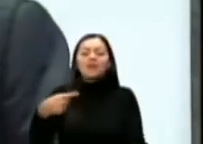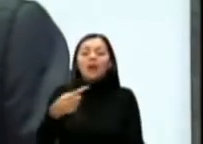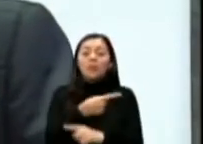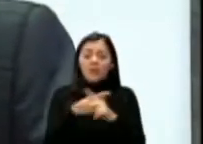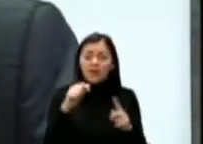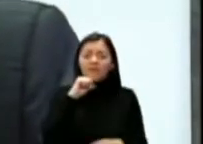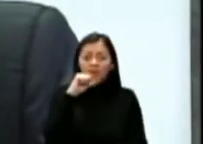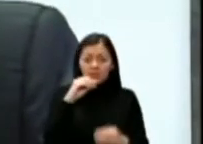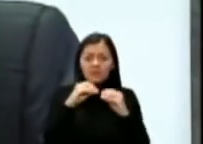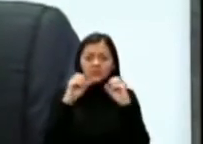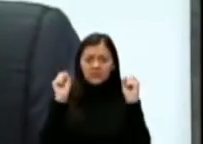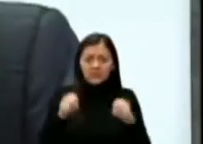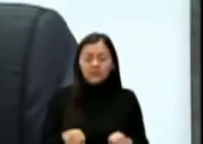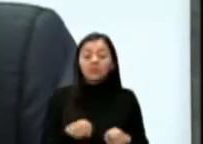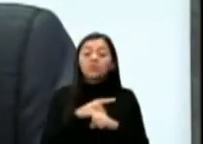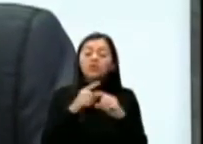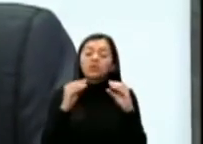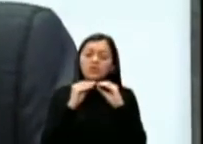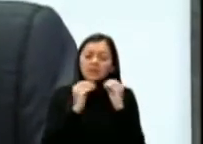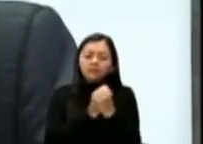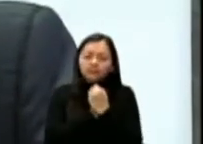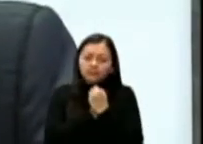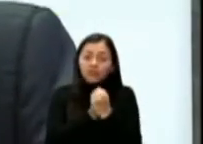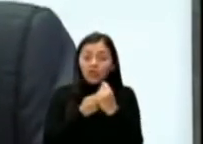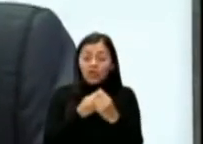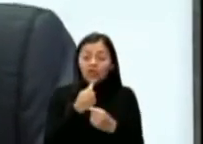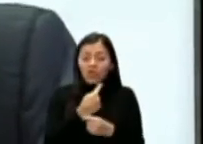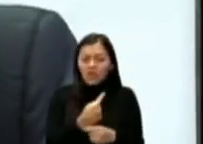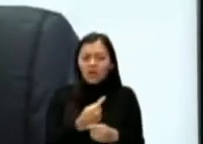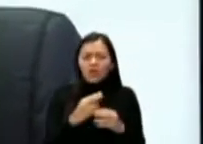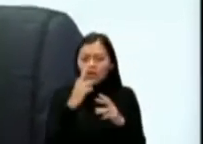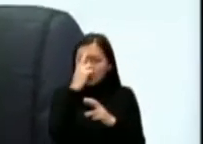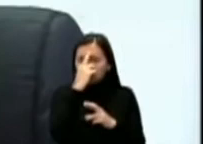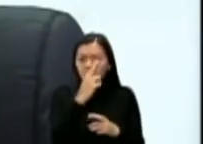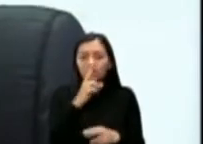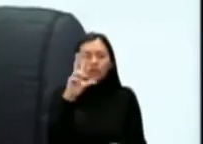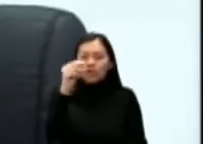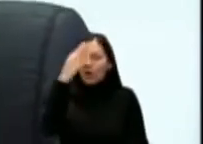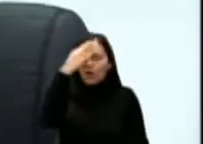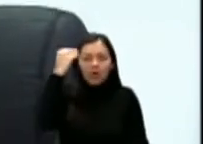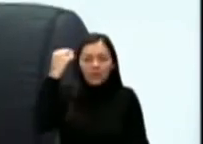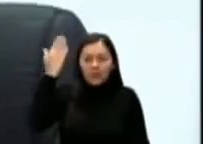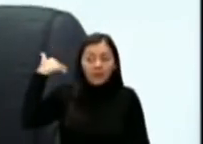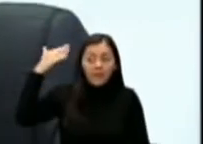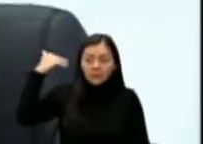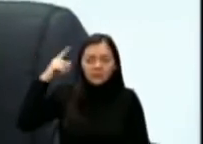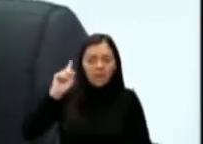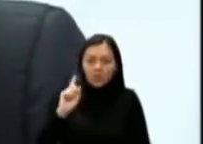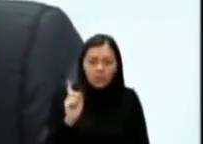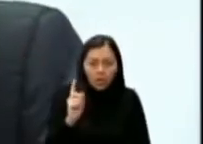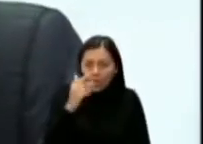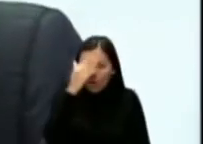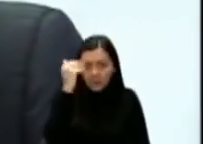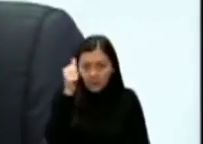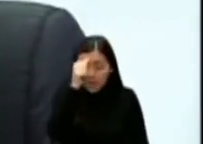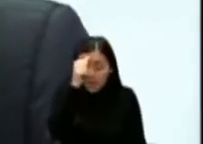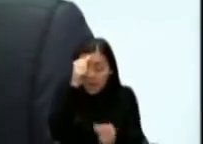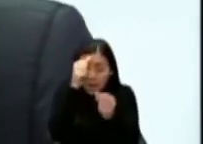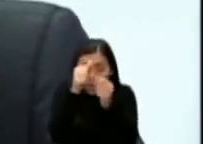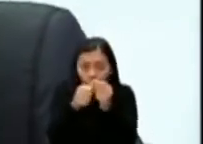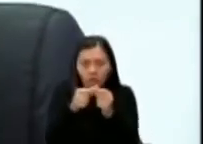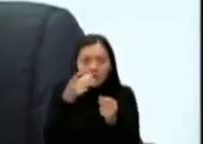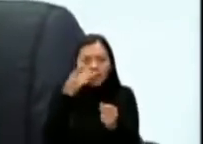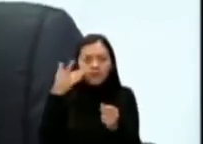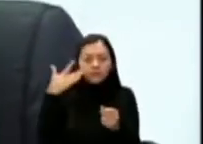si me permito decirle con mucho aprecio y consideración no olviden el pasado recuerden lo que era antes la amazonía